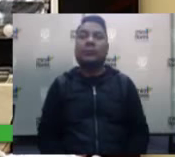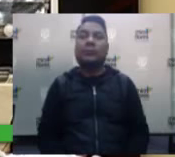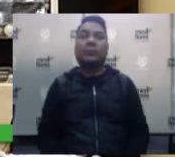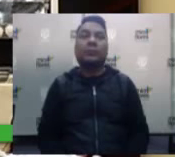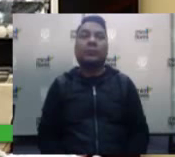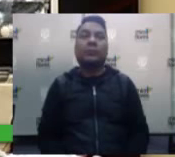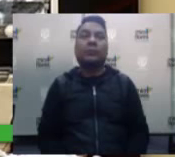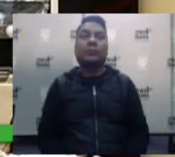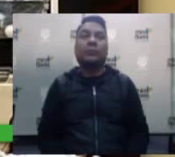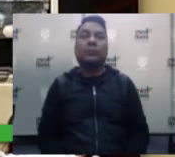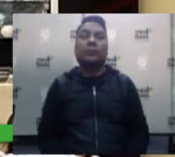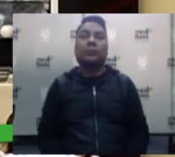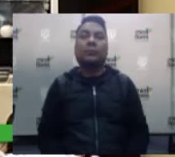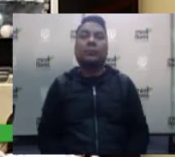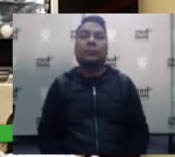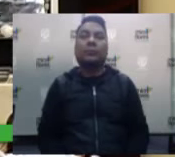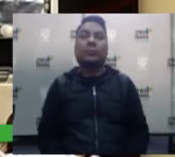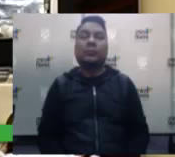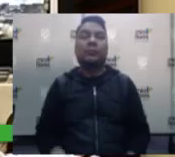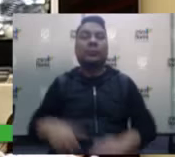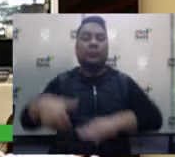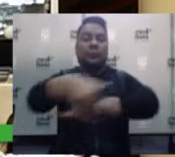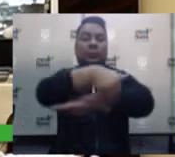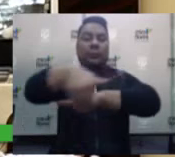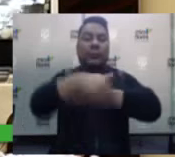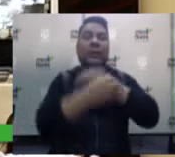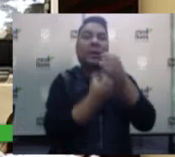Ubicación 5, avenida Arequipa, cuadra 42.